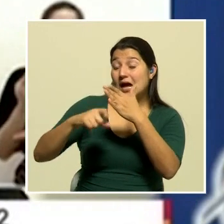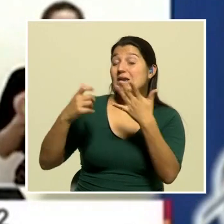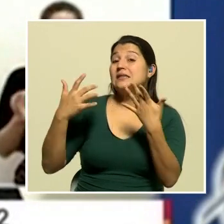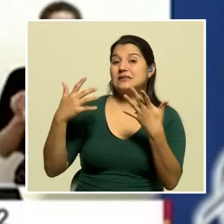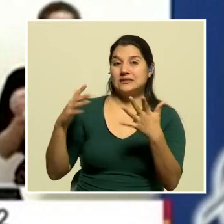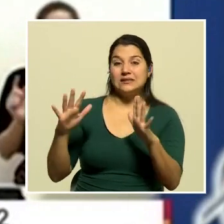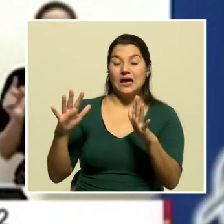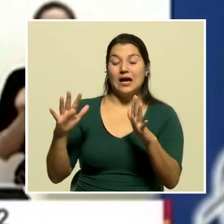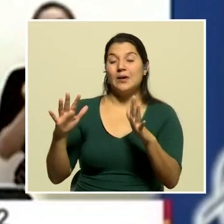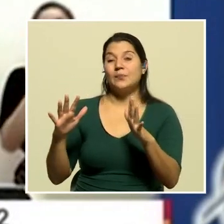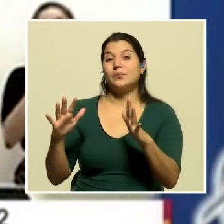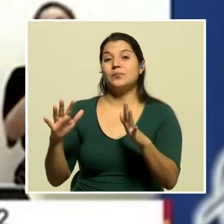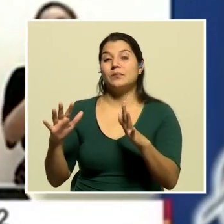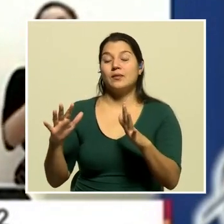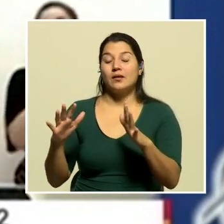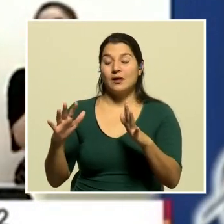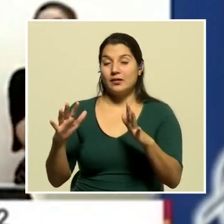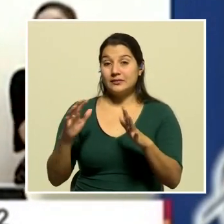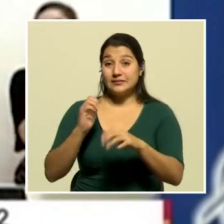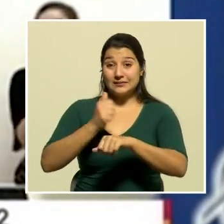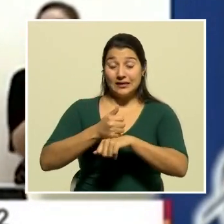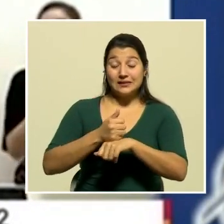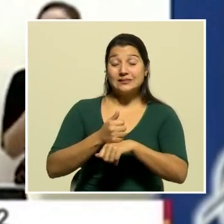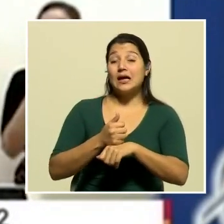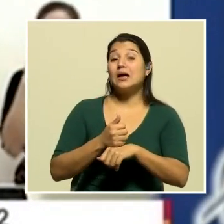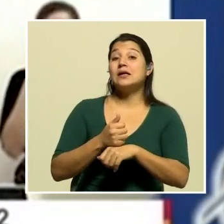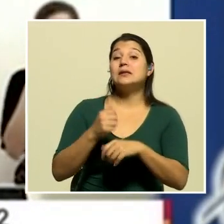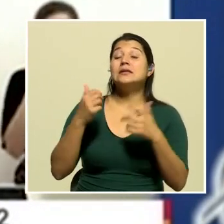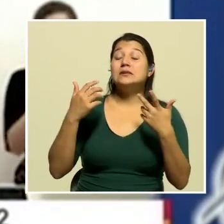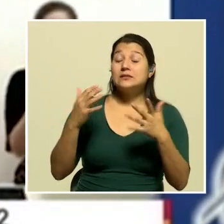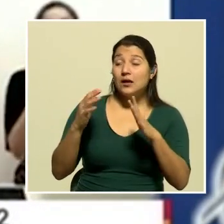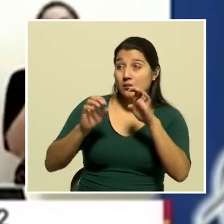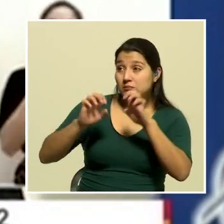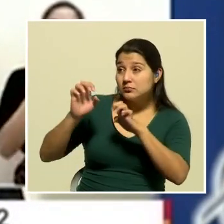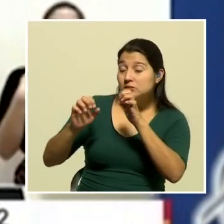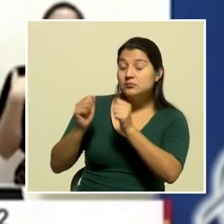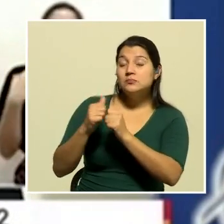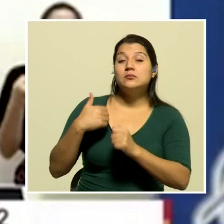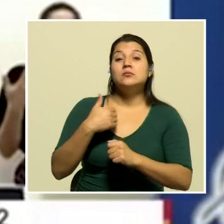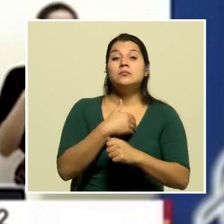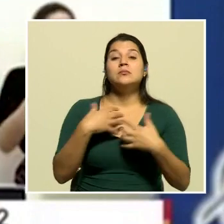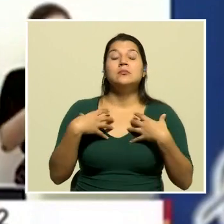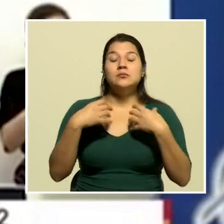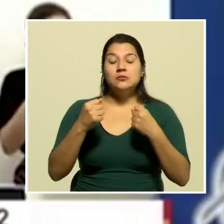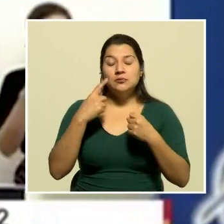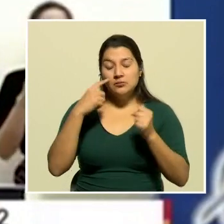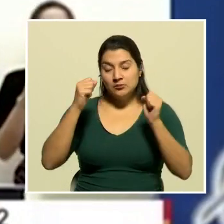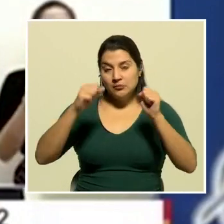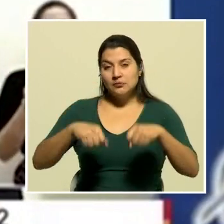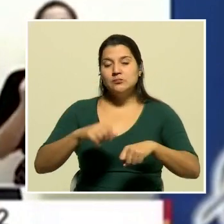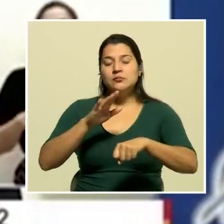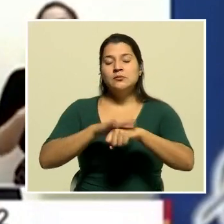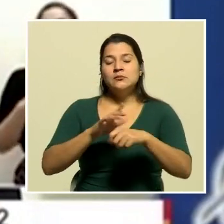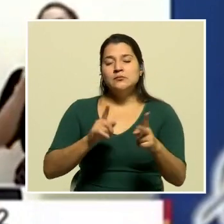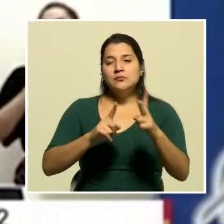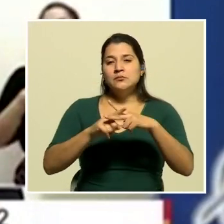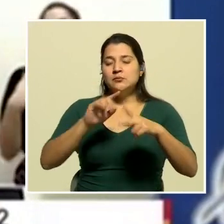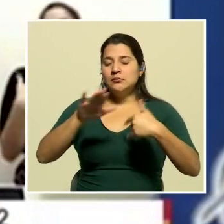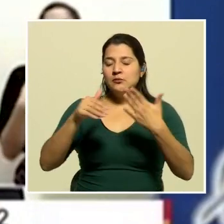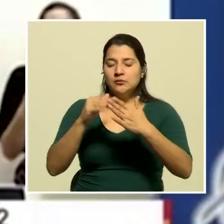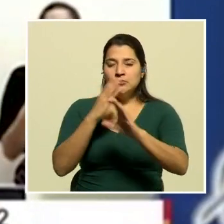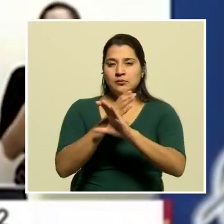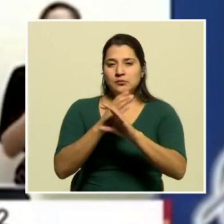los almacenes fiscales, que han sido valorados por el Ministerio de Salud para poder garantizar la aplicación de todas las medidas